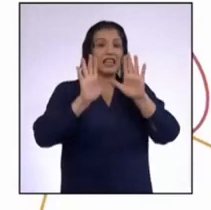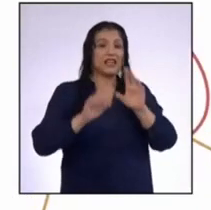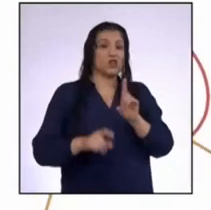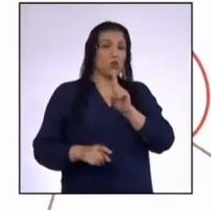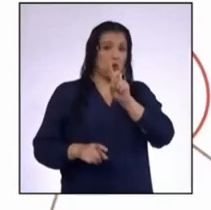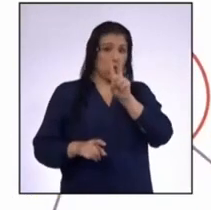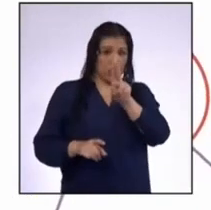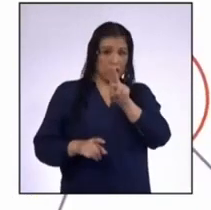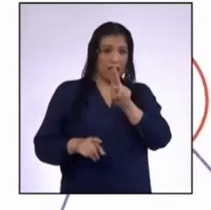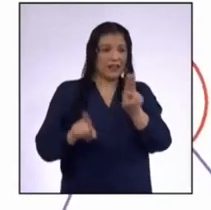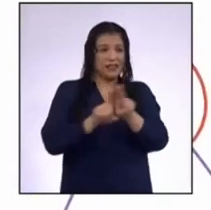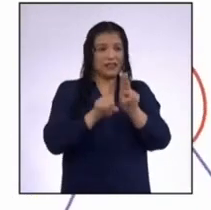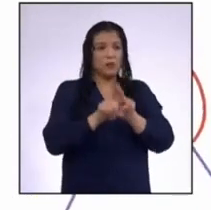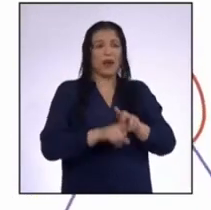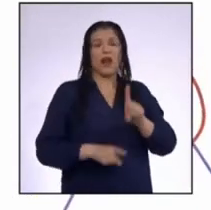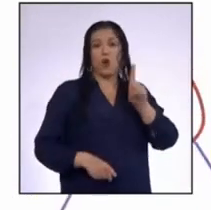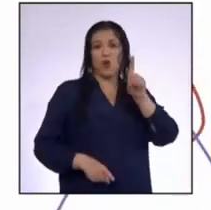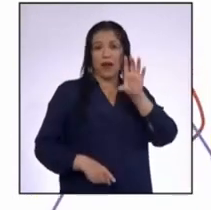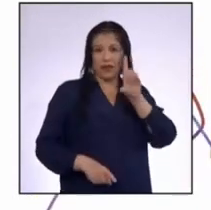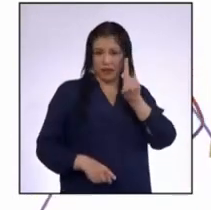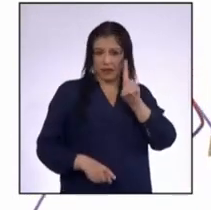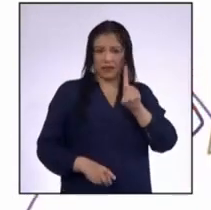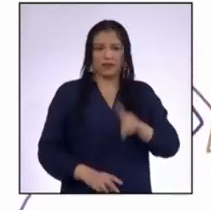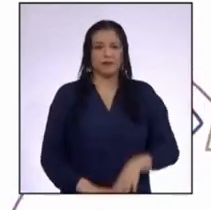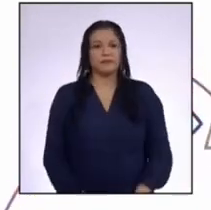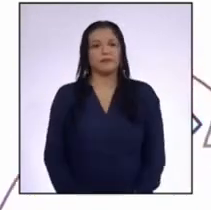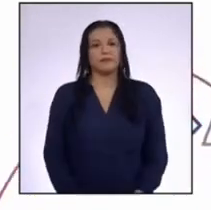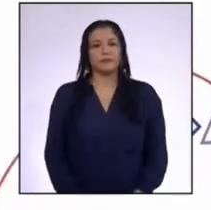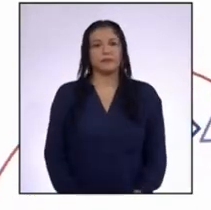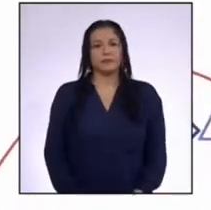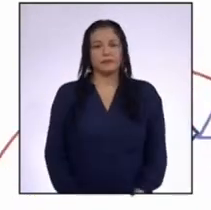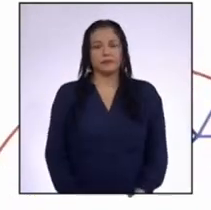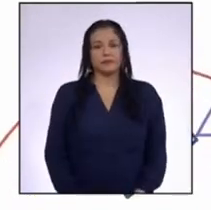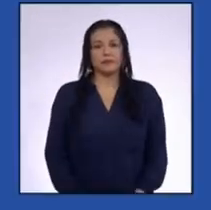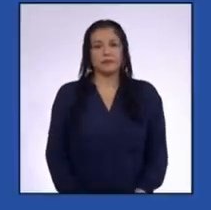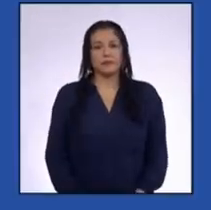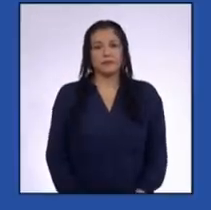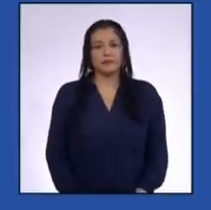forman una decena.